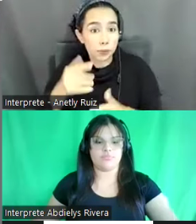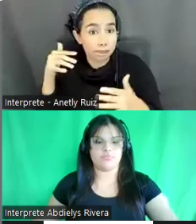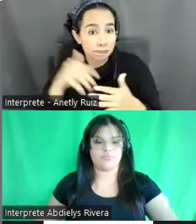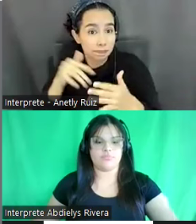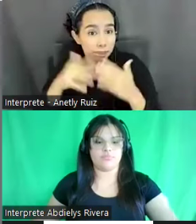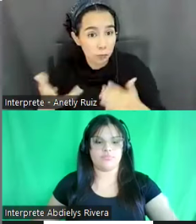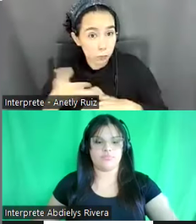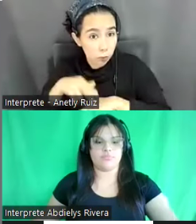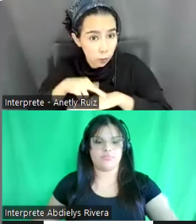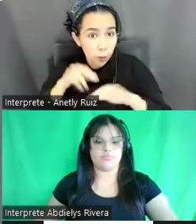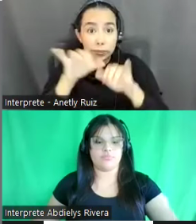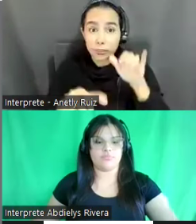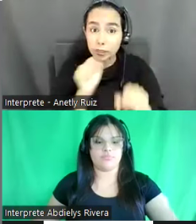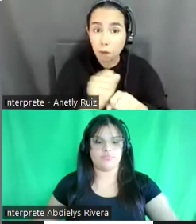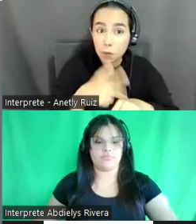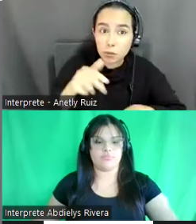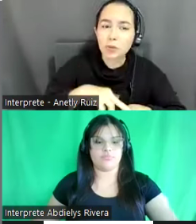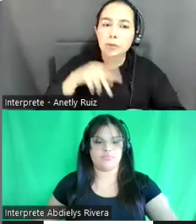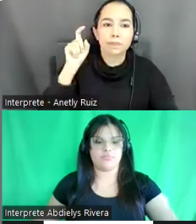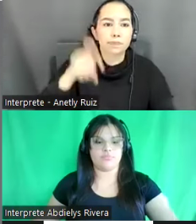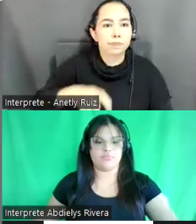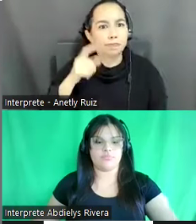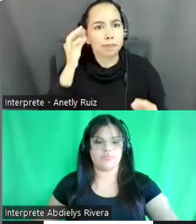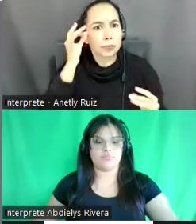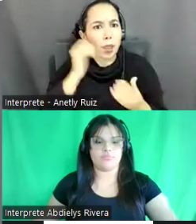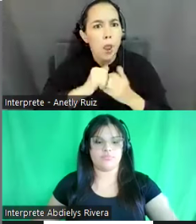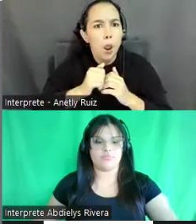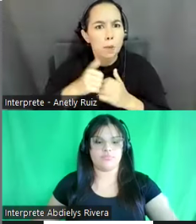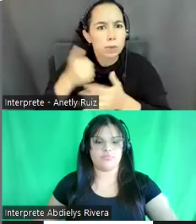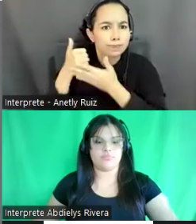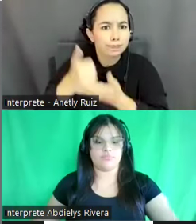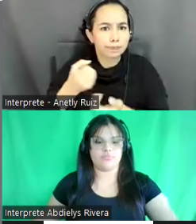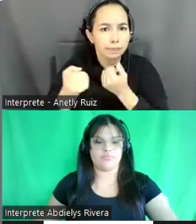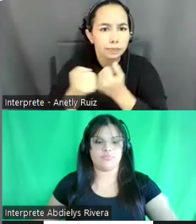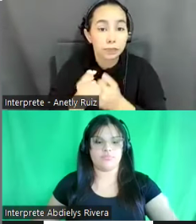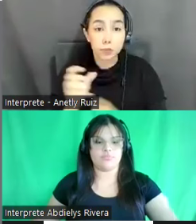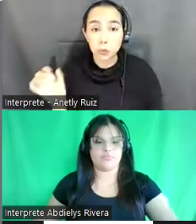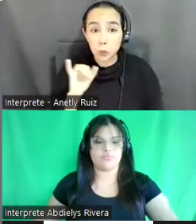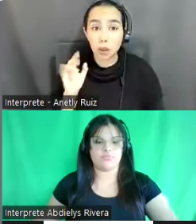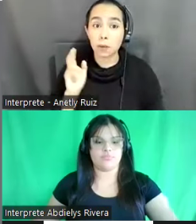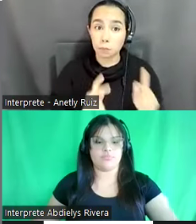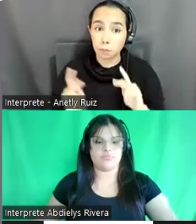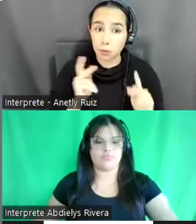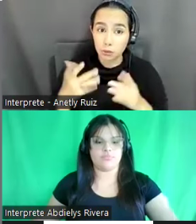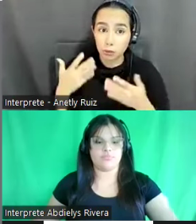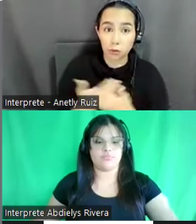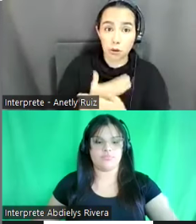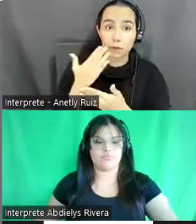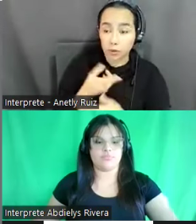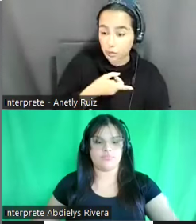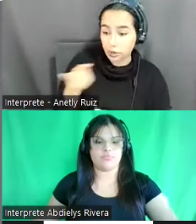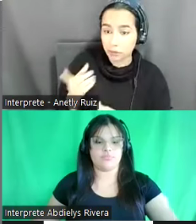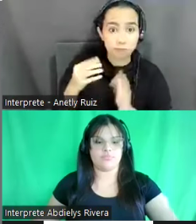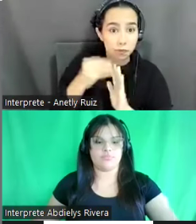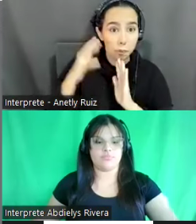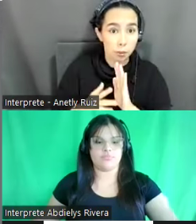quedarse. Y dos, que esos que están por formarse conozcan sobre los retos que se van a